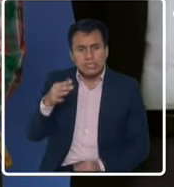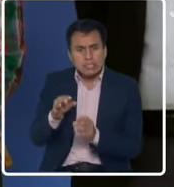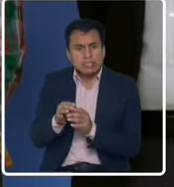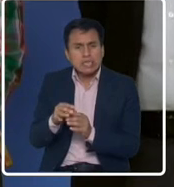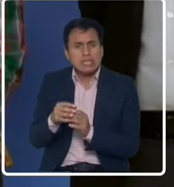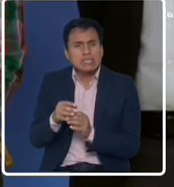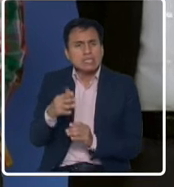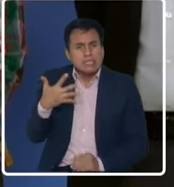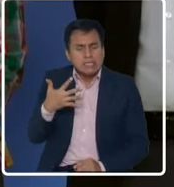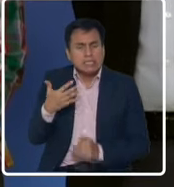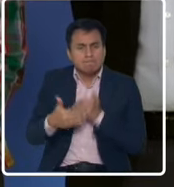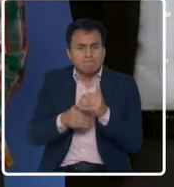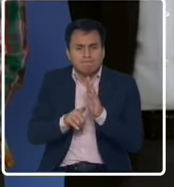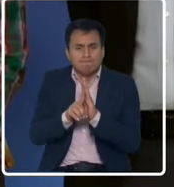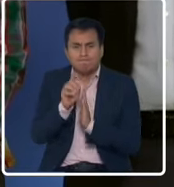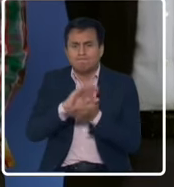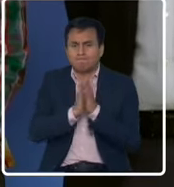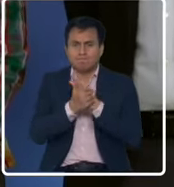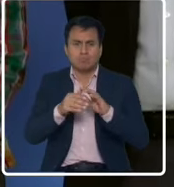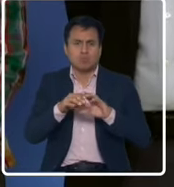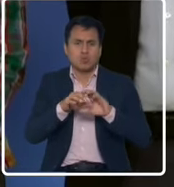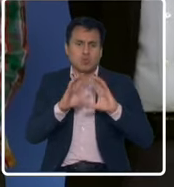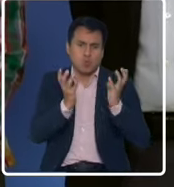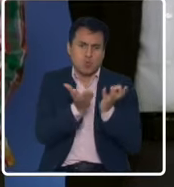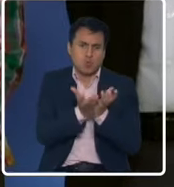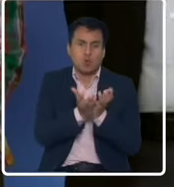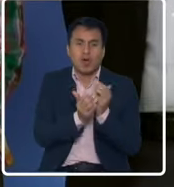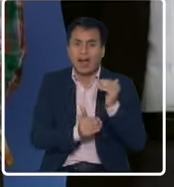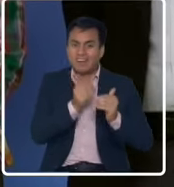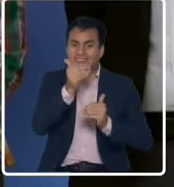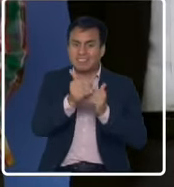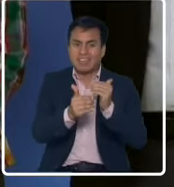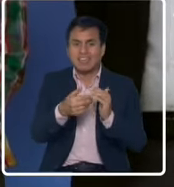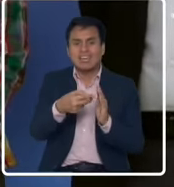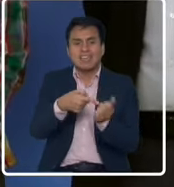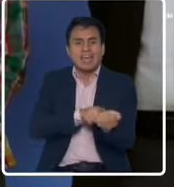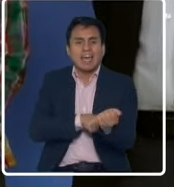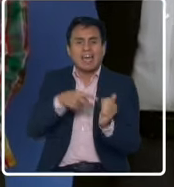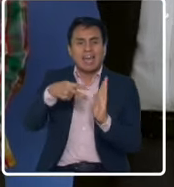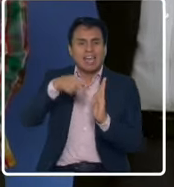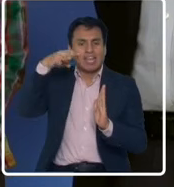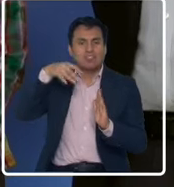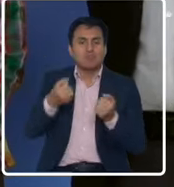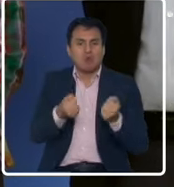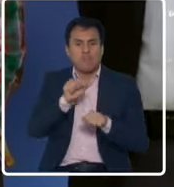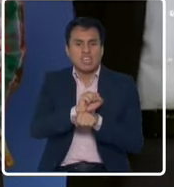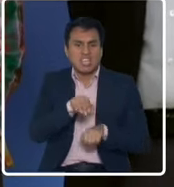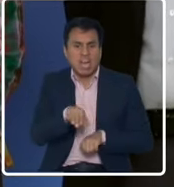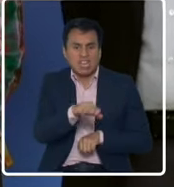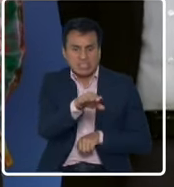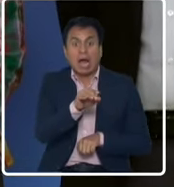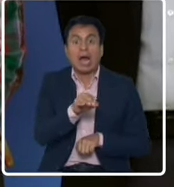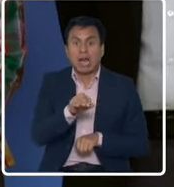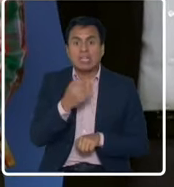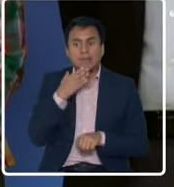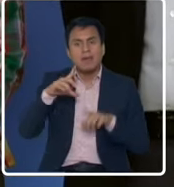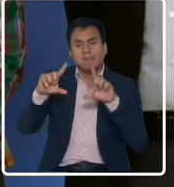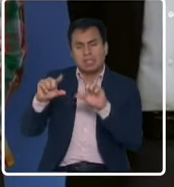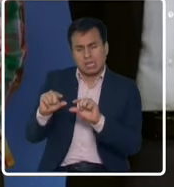de todo el esfuerzo que está desarrollando el mundo para avanzar hacia la electromovilidad Y de esa manera también